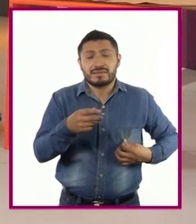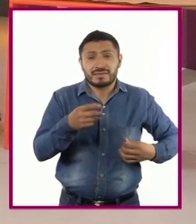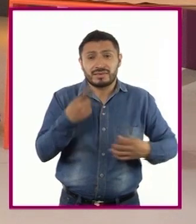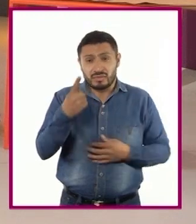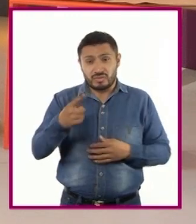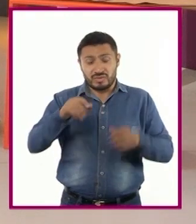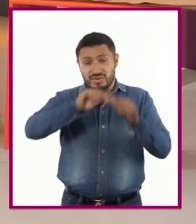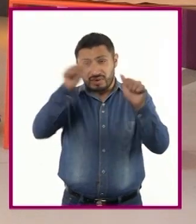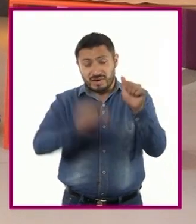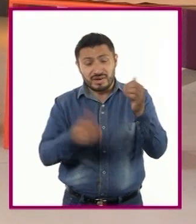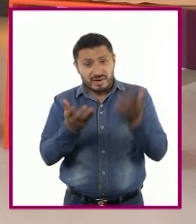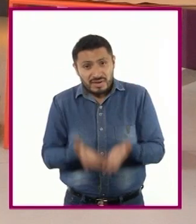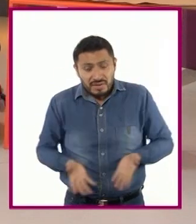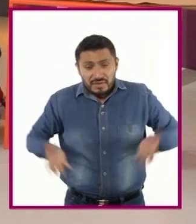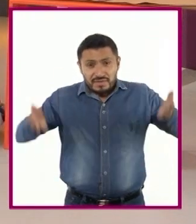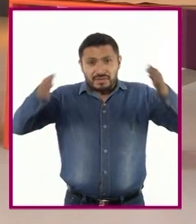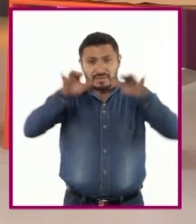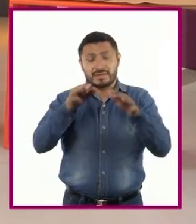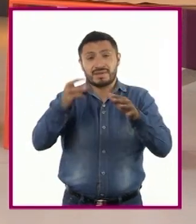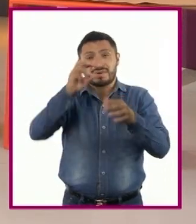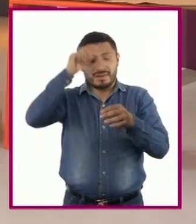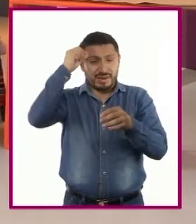obra de arte al cubo.